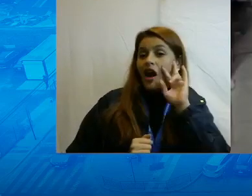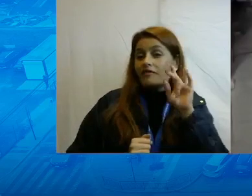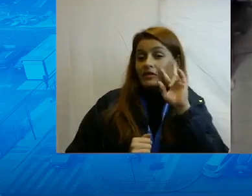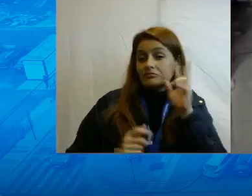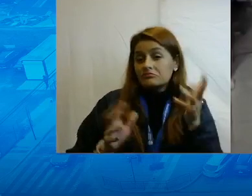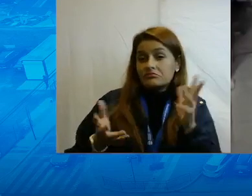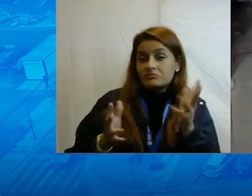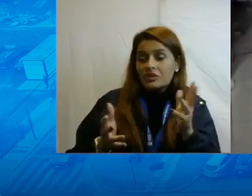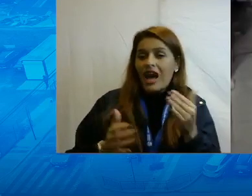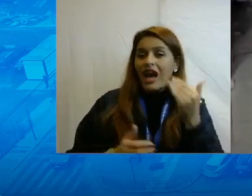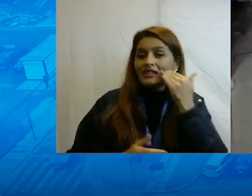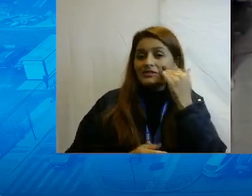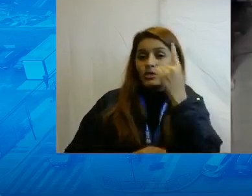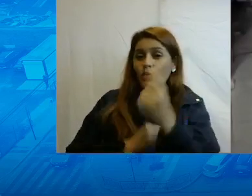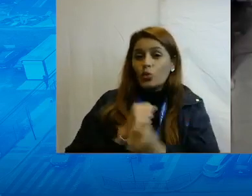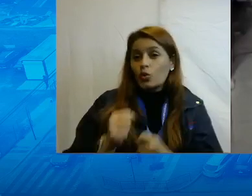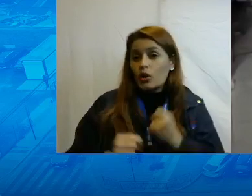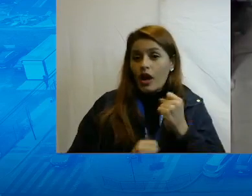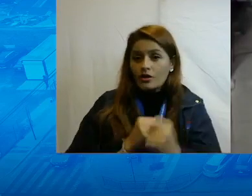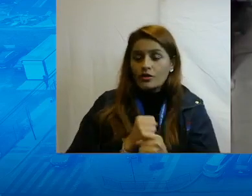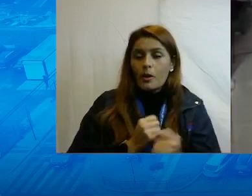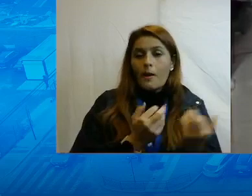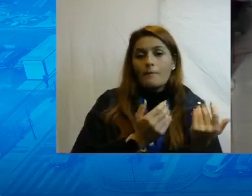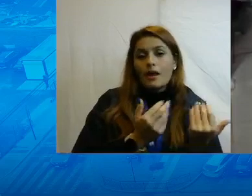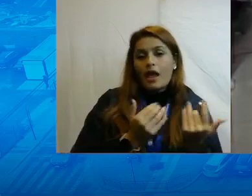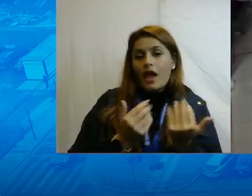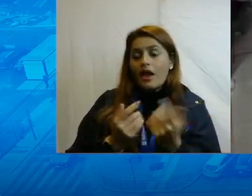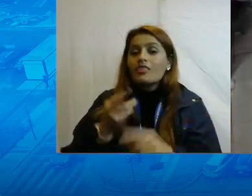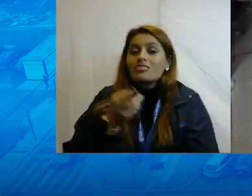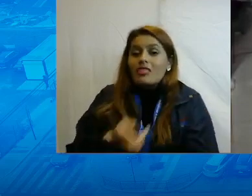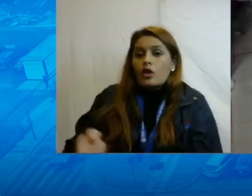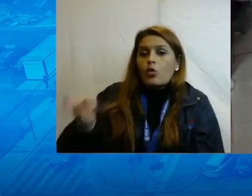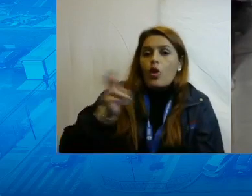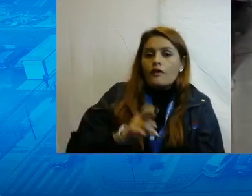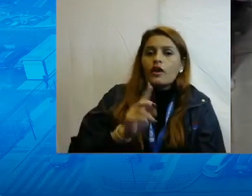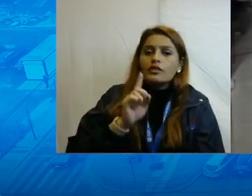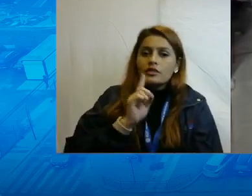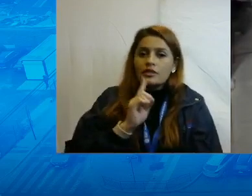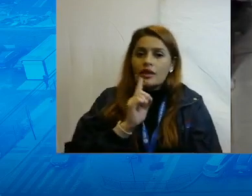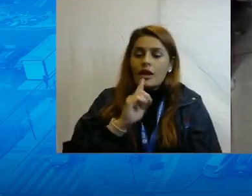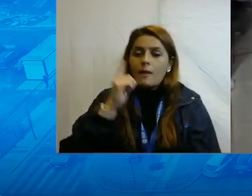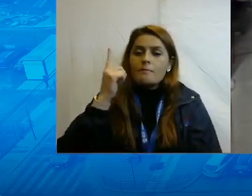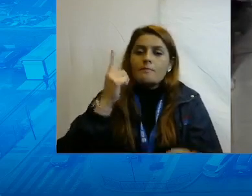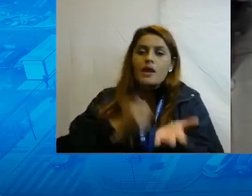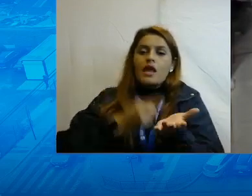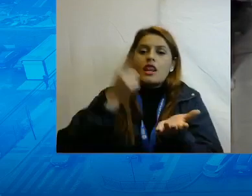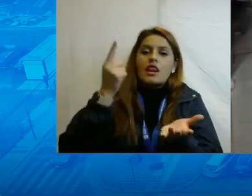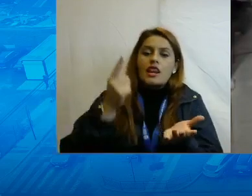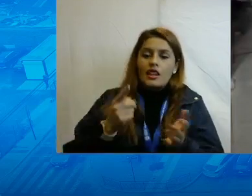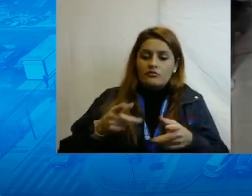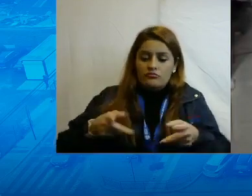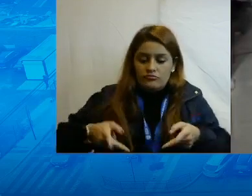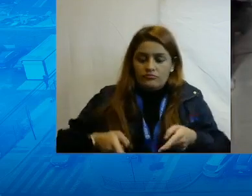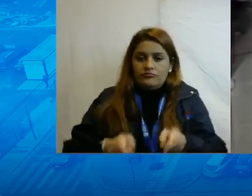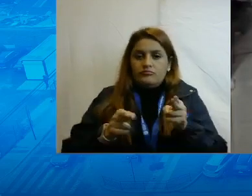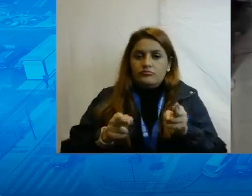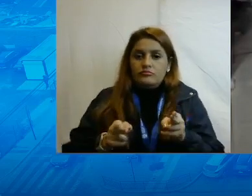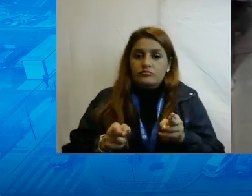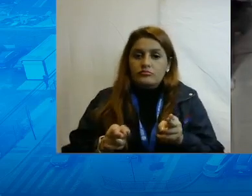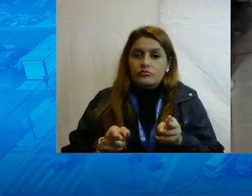decir, casi un año vamos a tener que esperar para que tener nuevamente 1.000 esterilizaciones a 1.500 esterilizaciones. O capaz